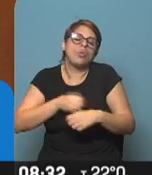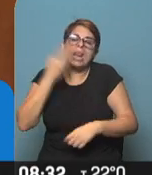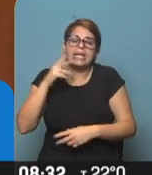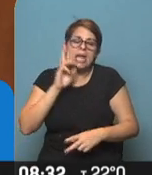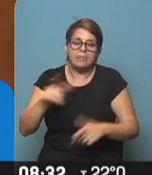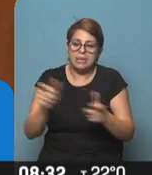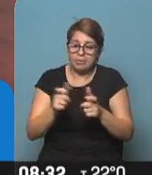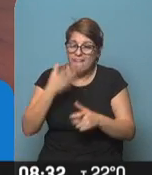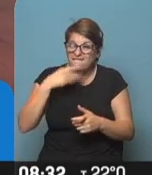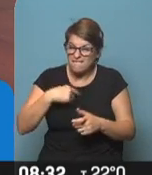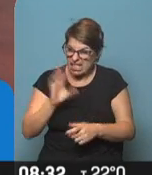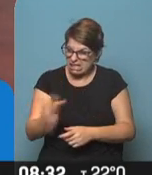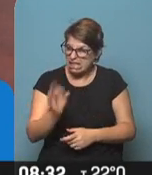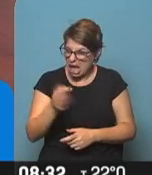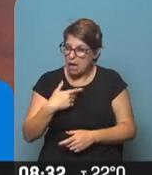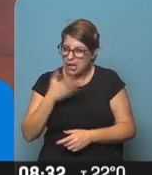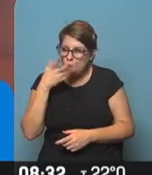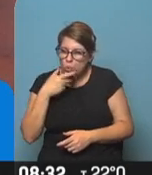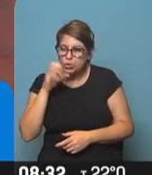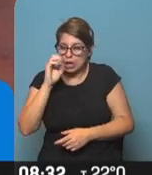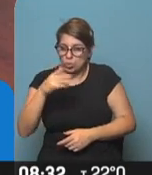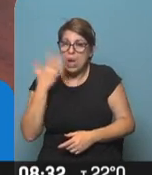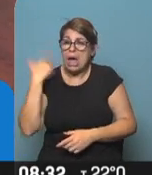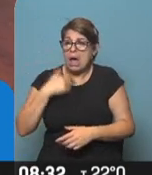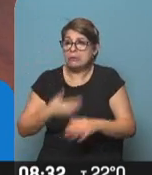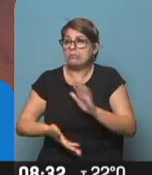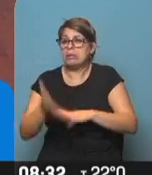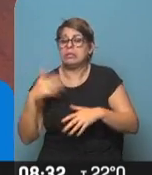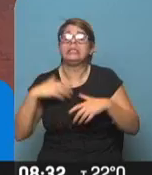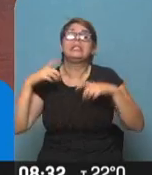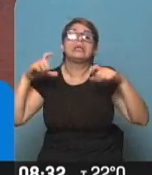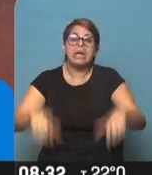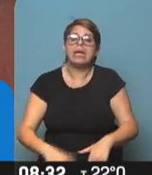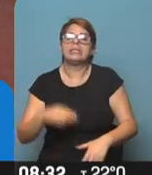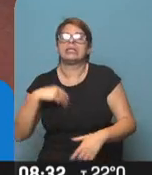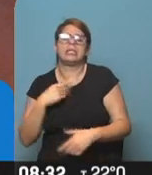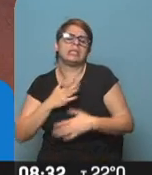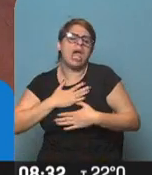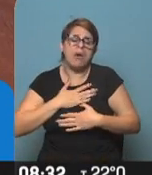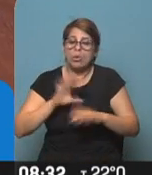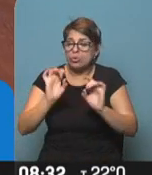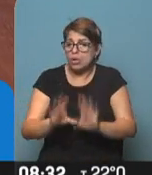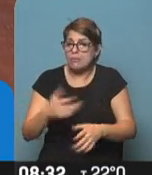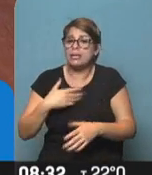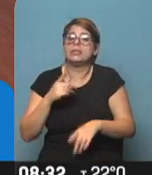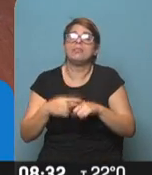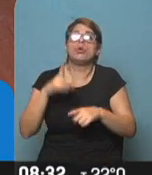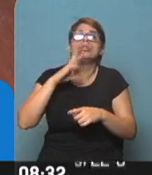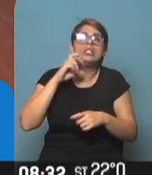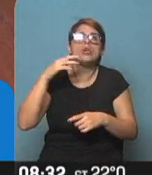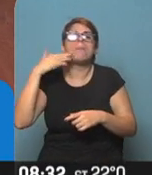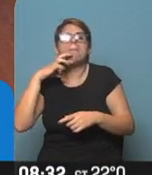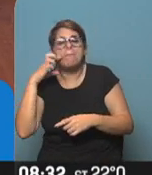el que me esté mirando sabe que es hincha un club puede haber ido a la cancha puede haber sentido mucho amor o simplemente por compadre un tío un